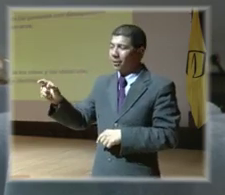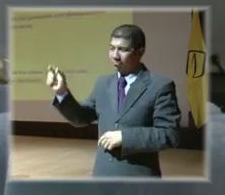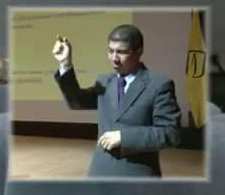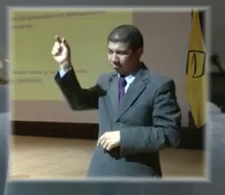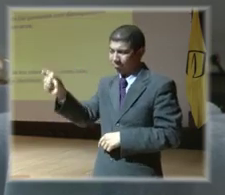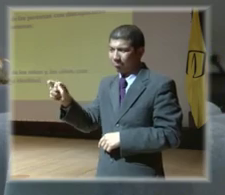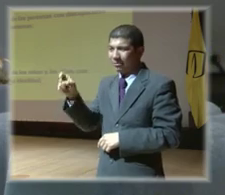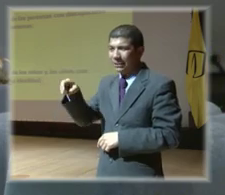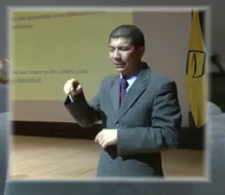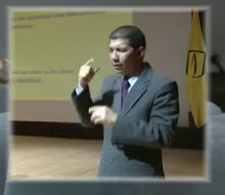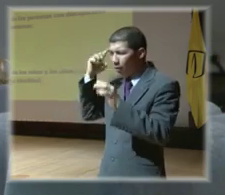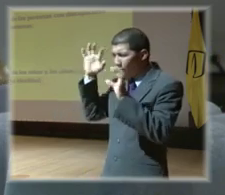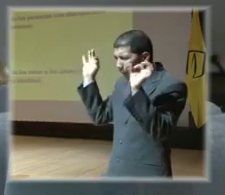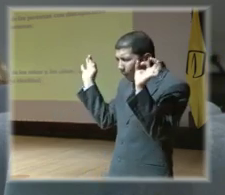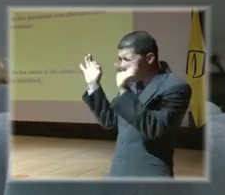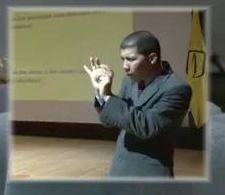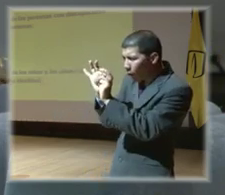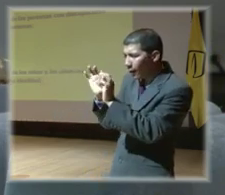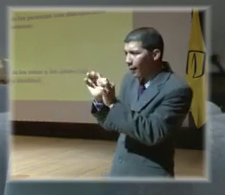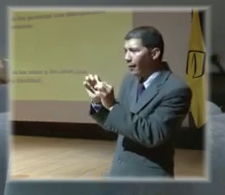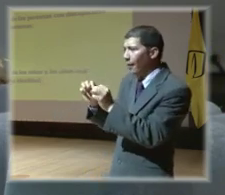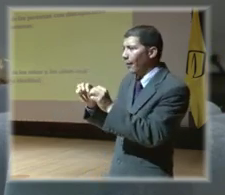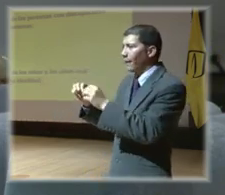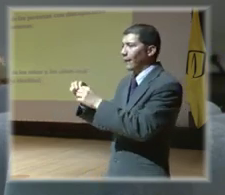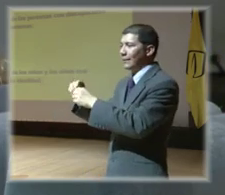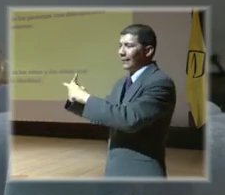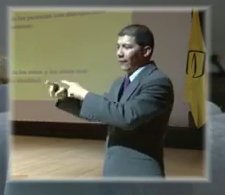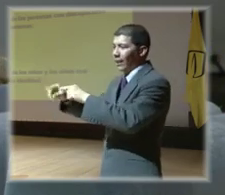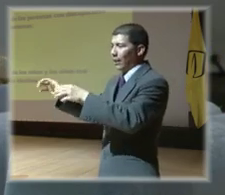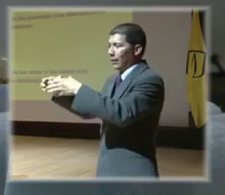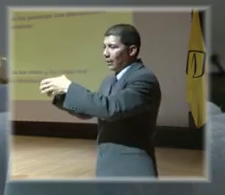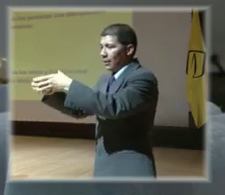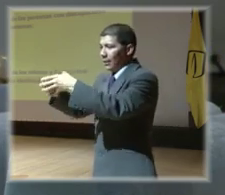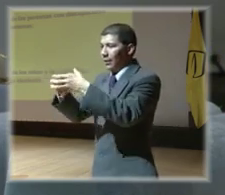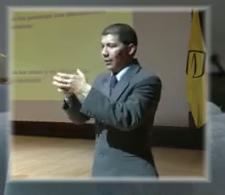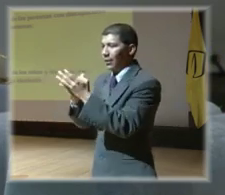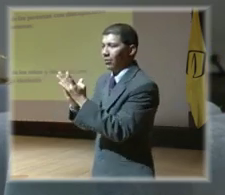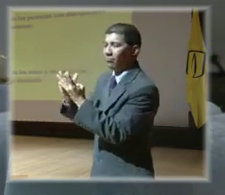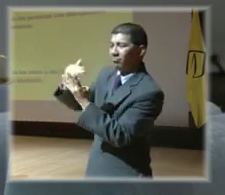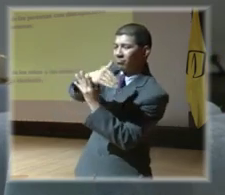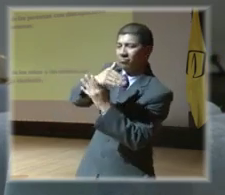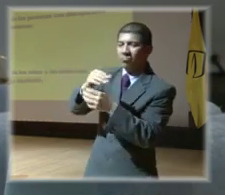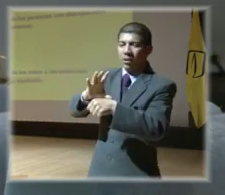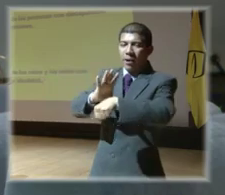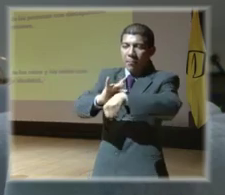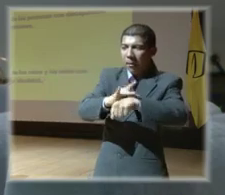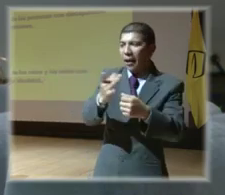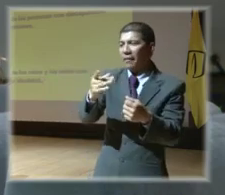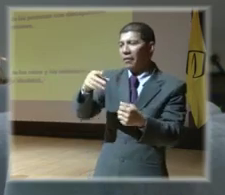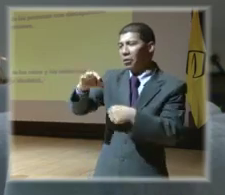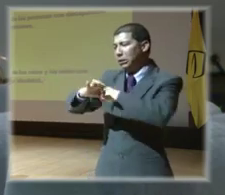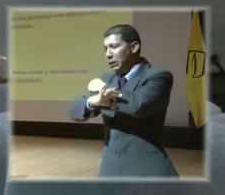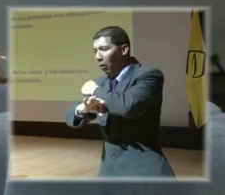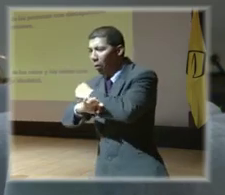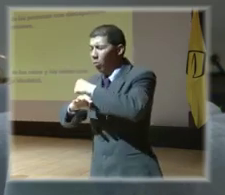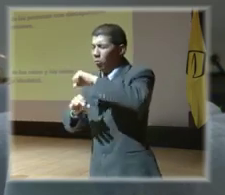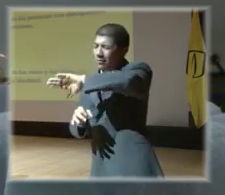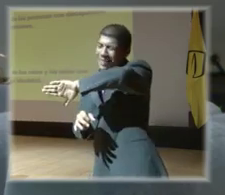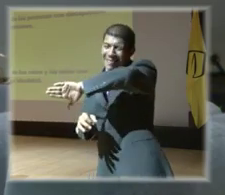un enfoque que sea transdisciplinar. Saquemos a la disciplina, es la persona, el centro, ¿sí?, de la